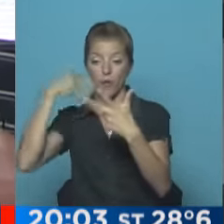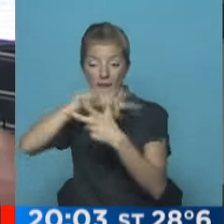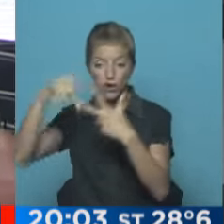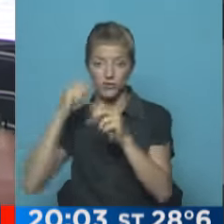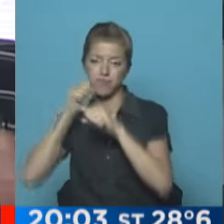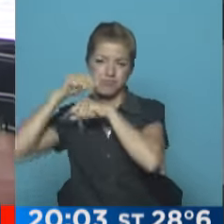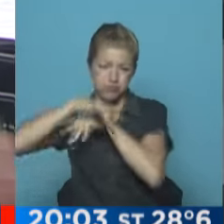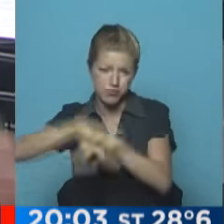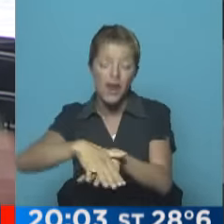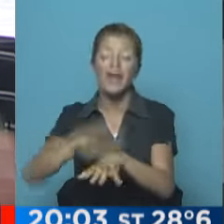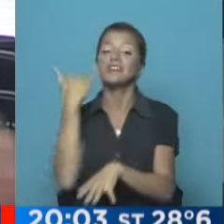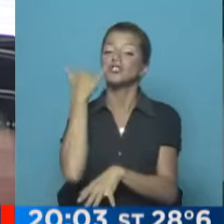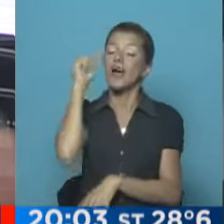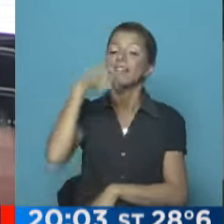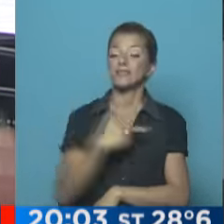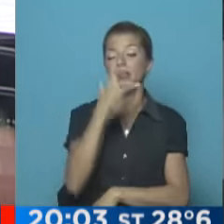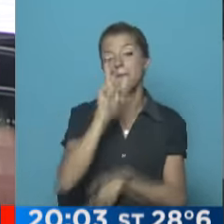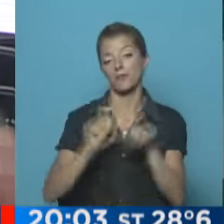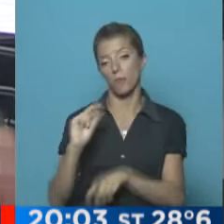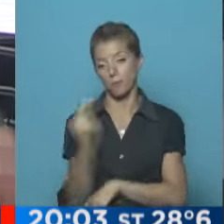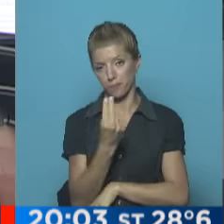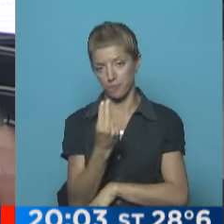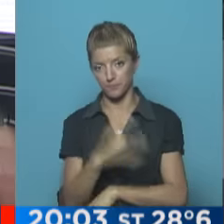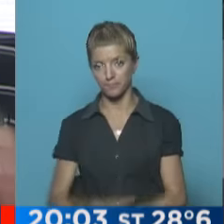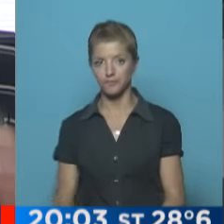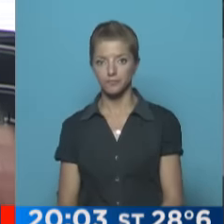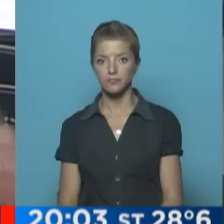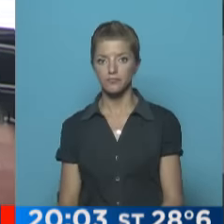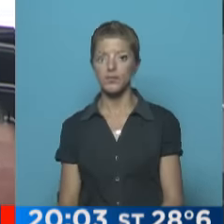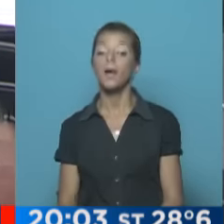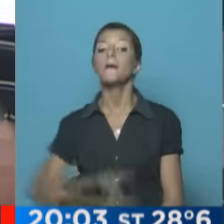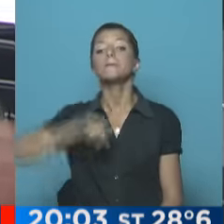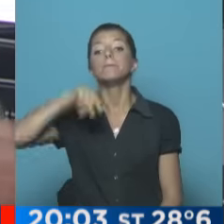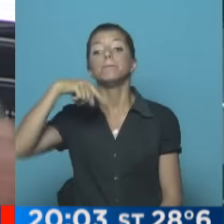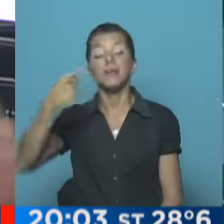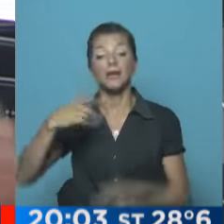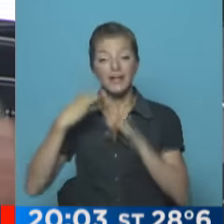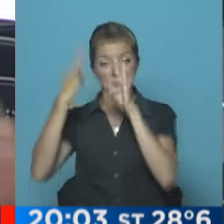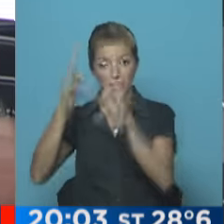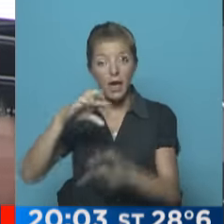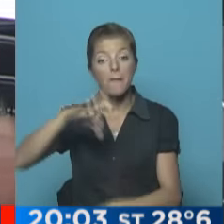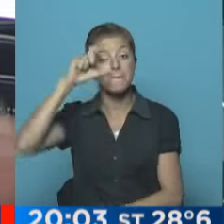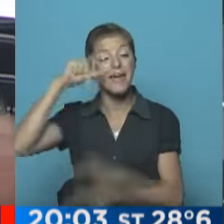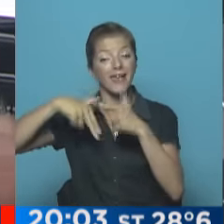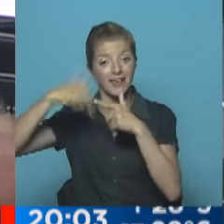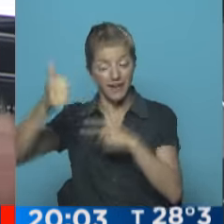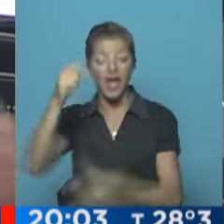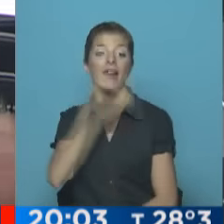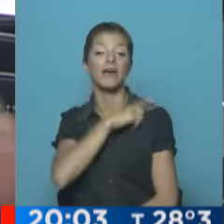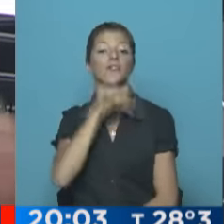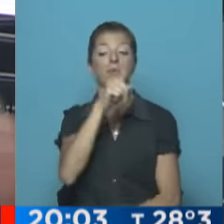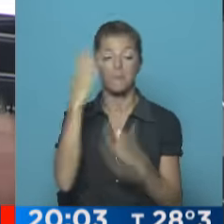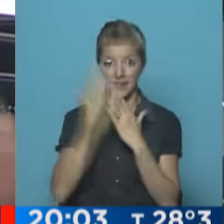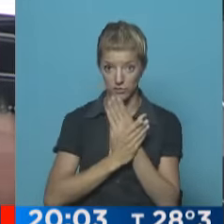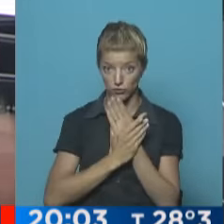ya se registran 3 víctimas fatales. Mañana te estará llegando a la zona del desastre Marcos Peña, el jefe de gabinete de ministros.